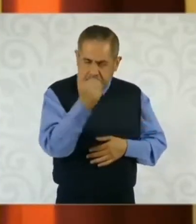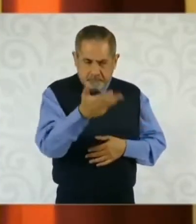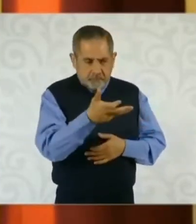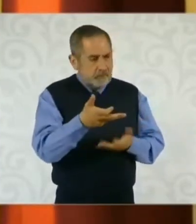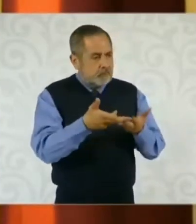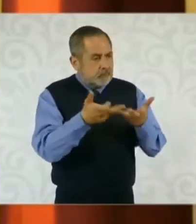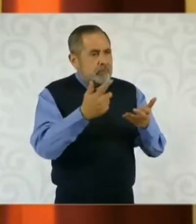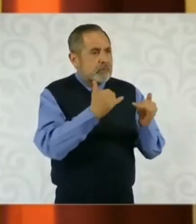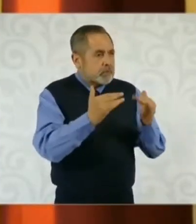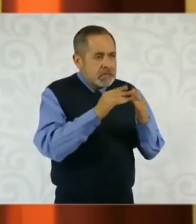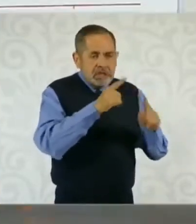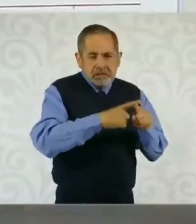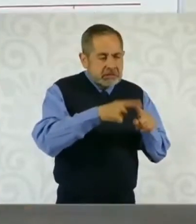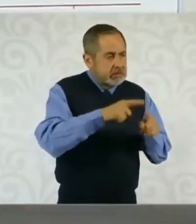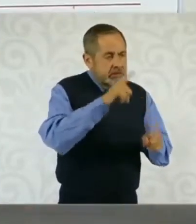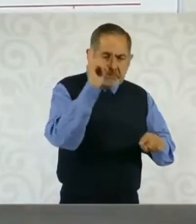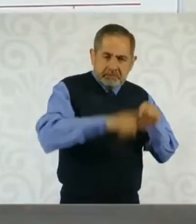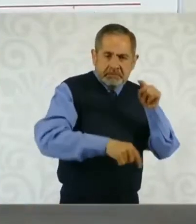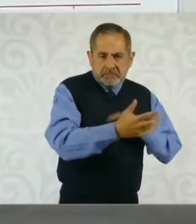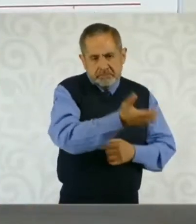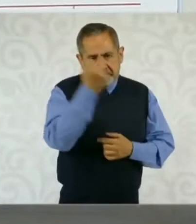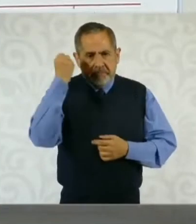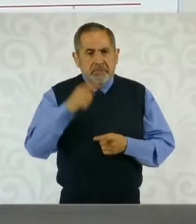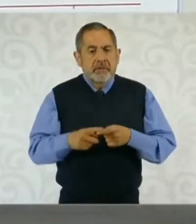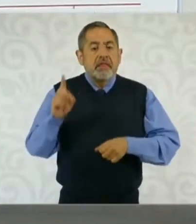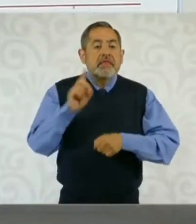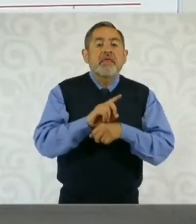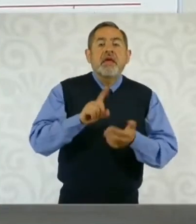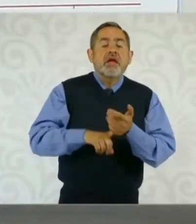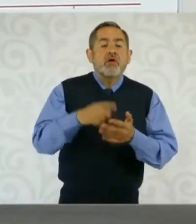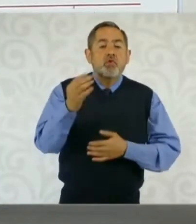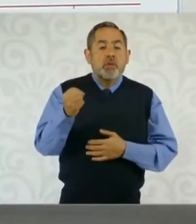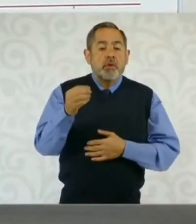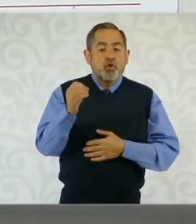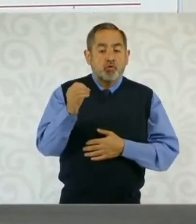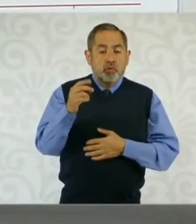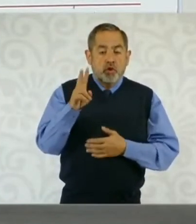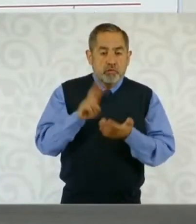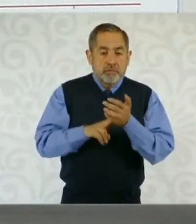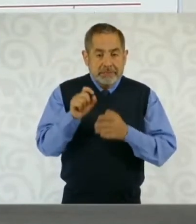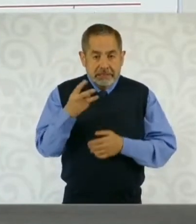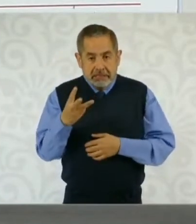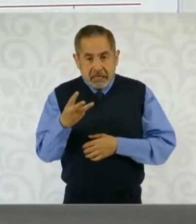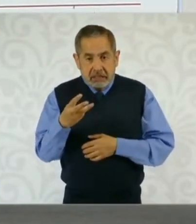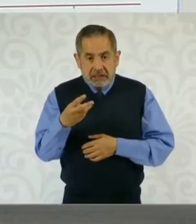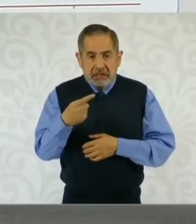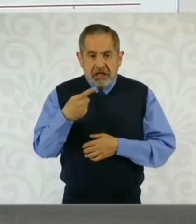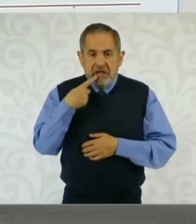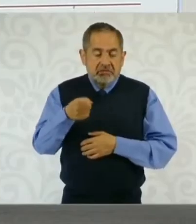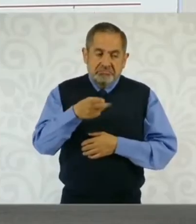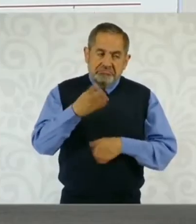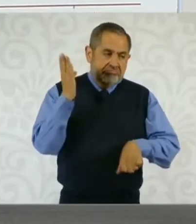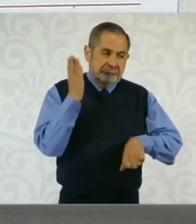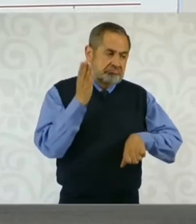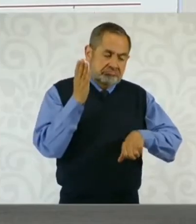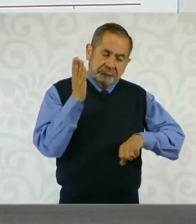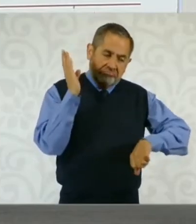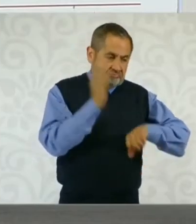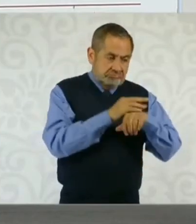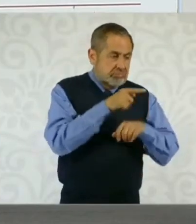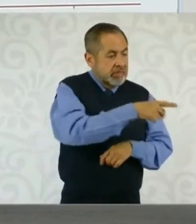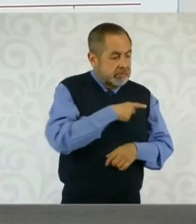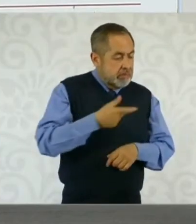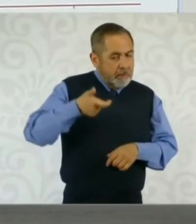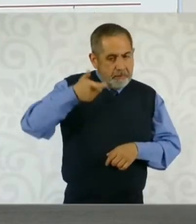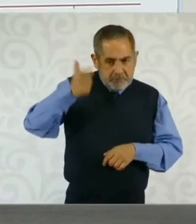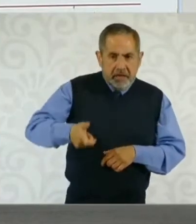comodato en general. El 9 de octubre de 2023 se dio una condena al pago de daños y perjuicios. Estas